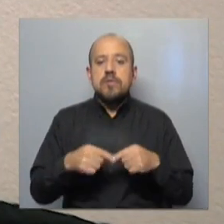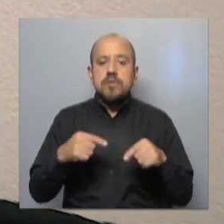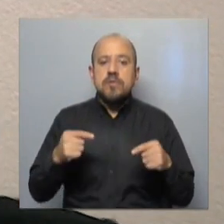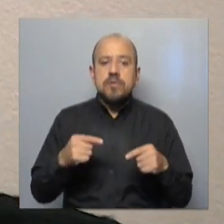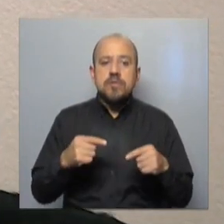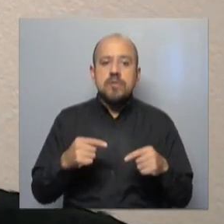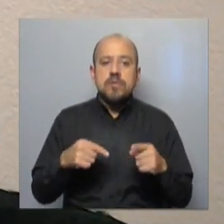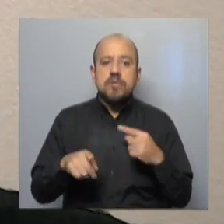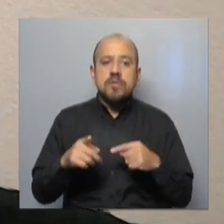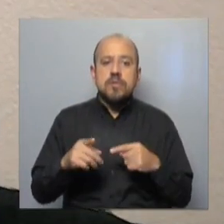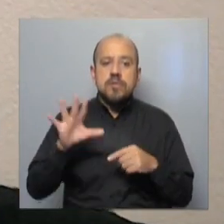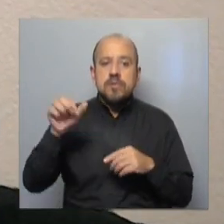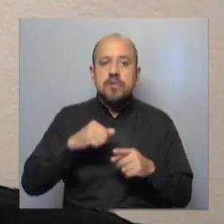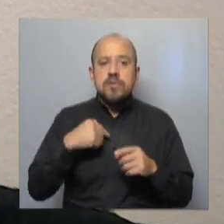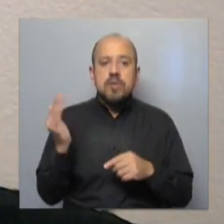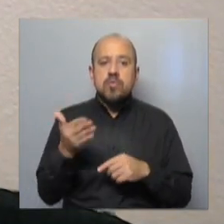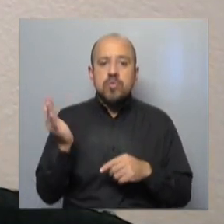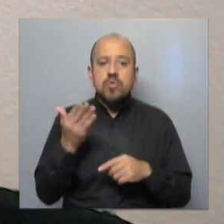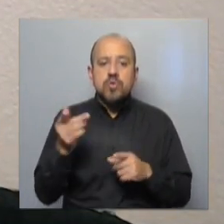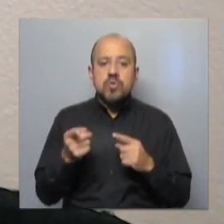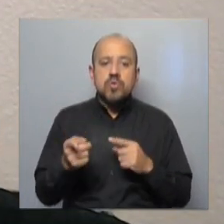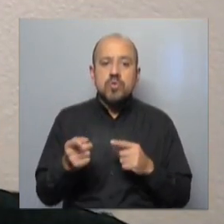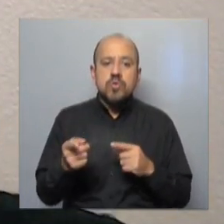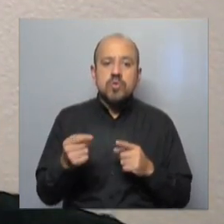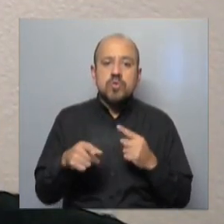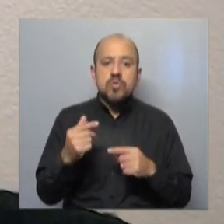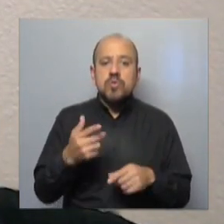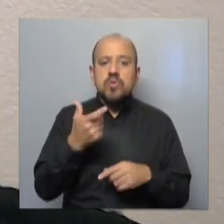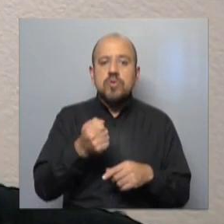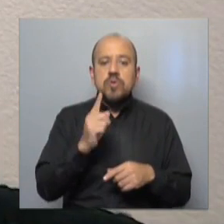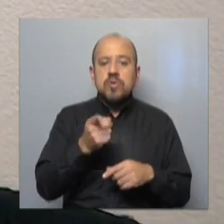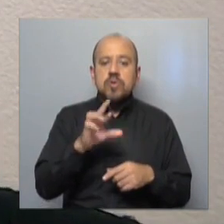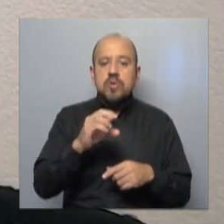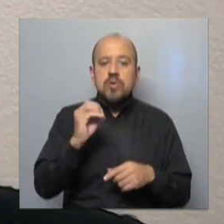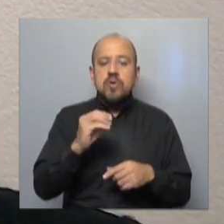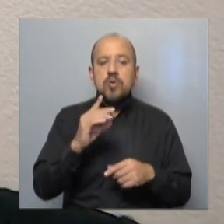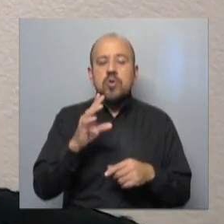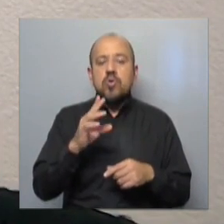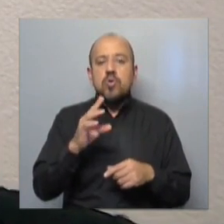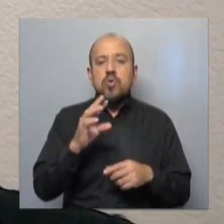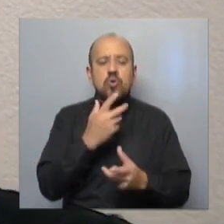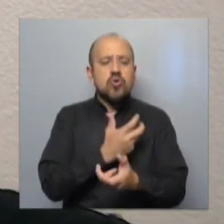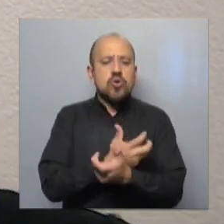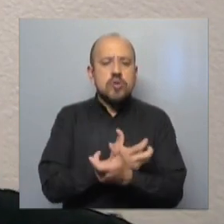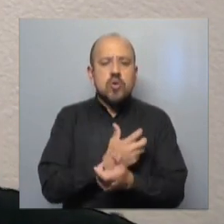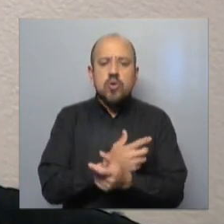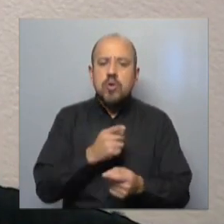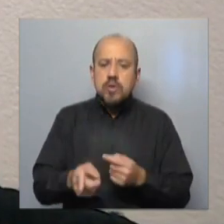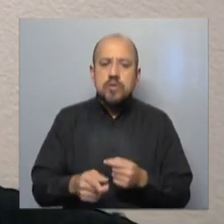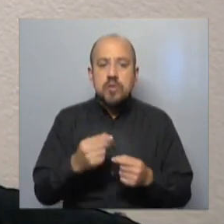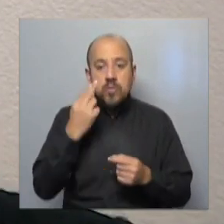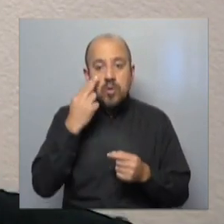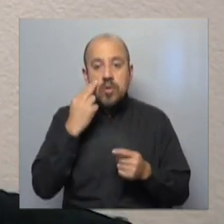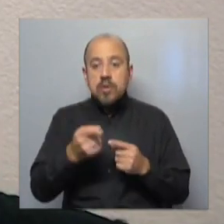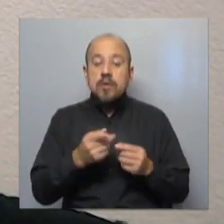externos en la producción que son básicamente agrotóxicos por ejemplo y que eso afecta